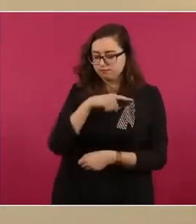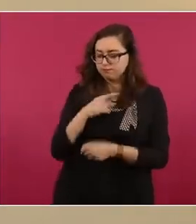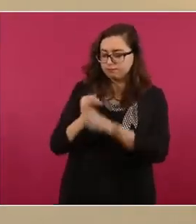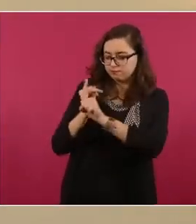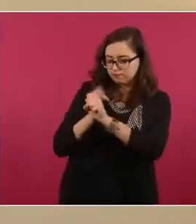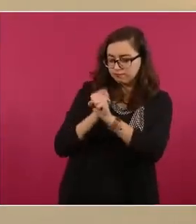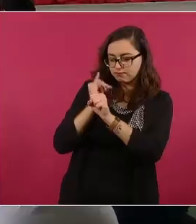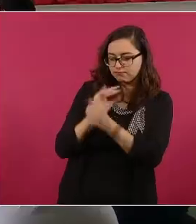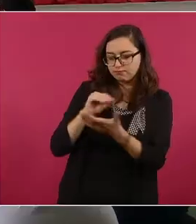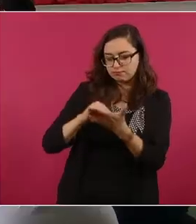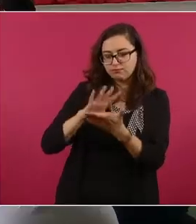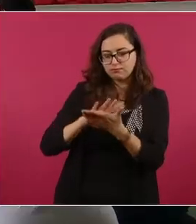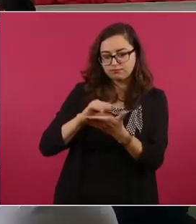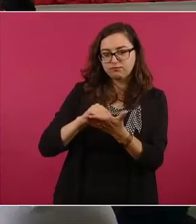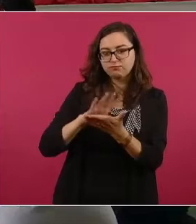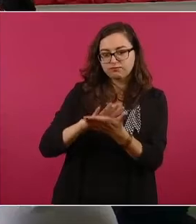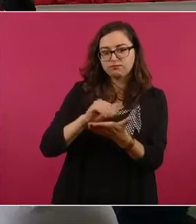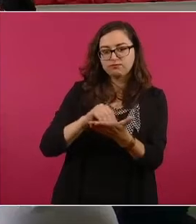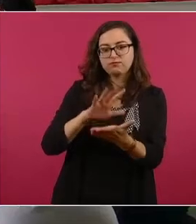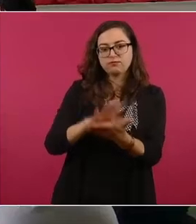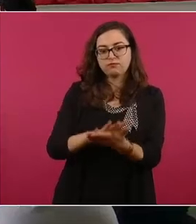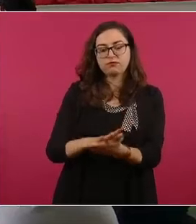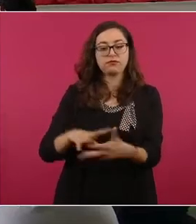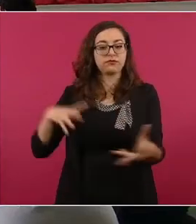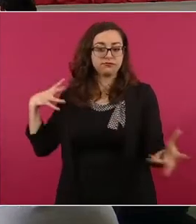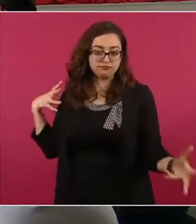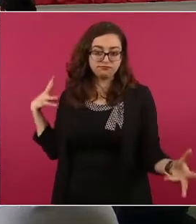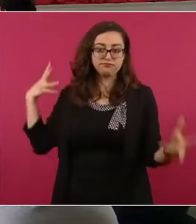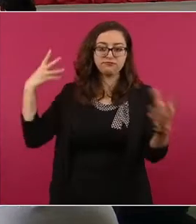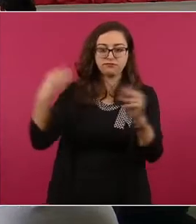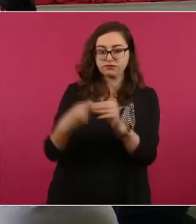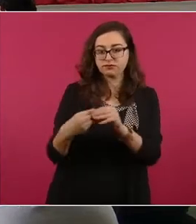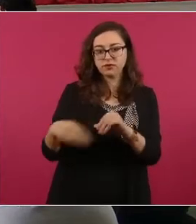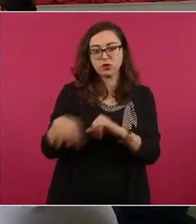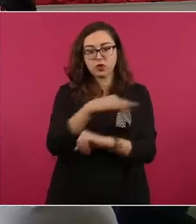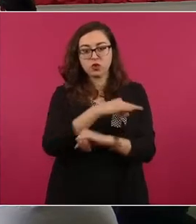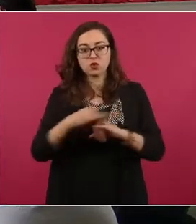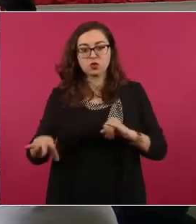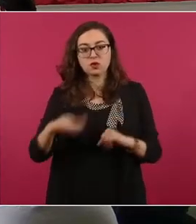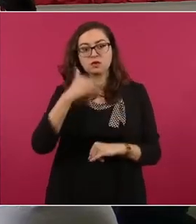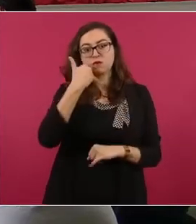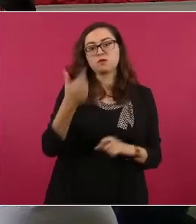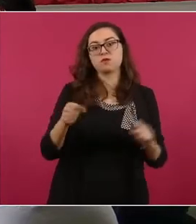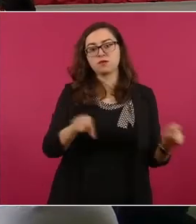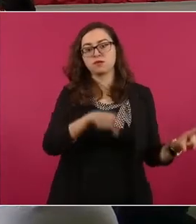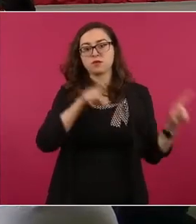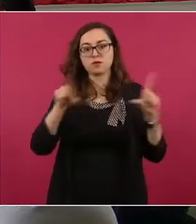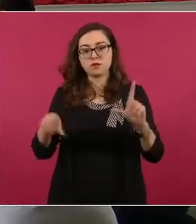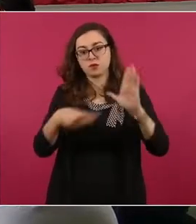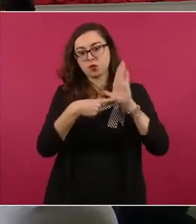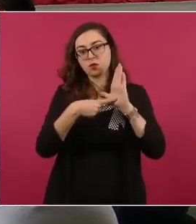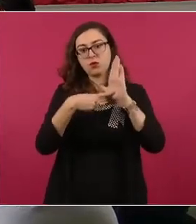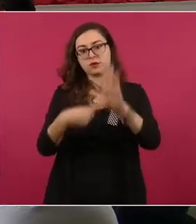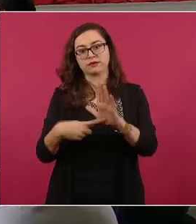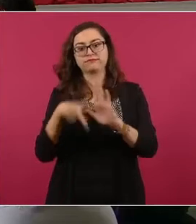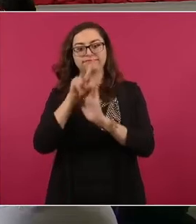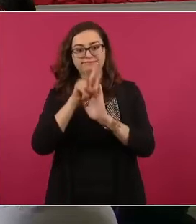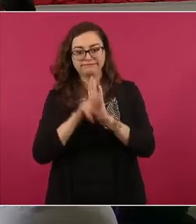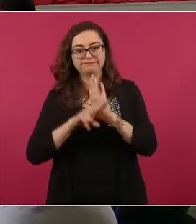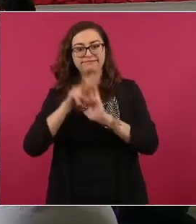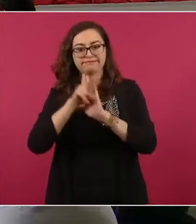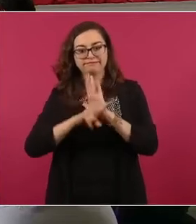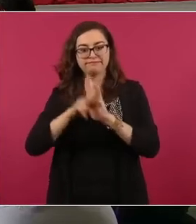estos conocimientos tradicionales. Para resumir todo esto, quisiera presentarles un pequeño video a